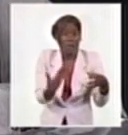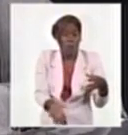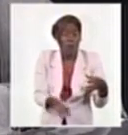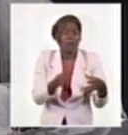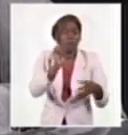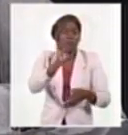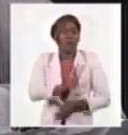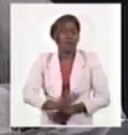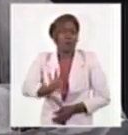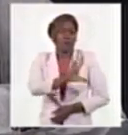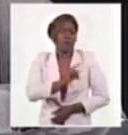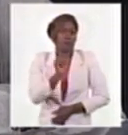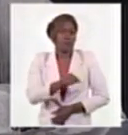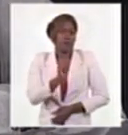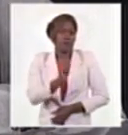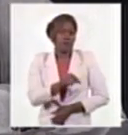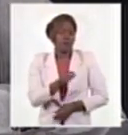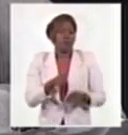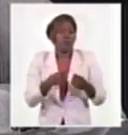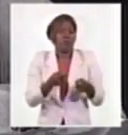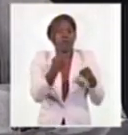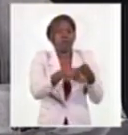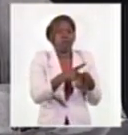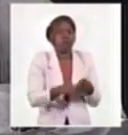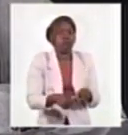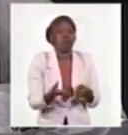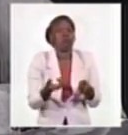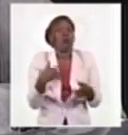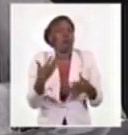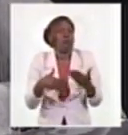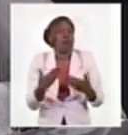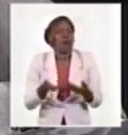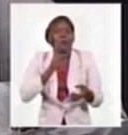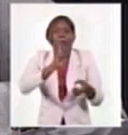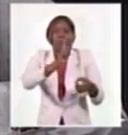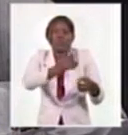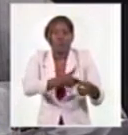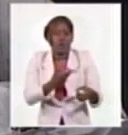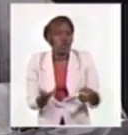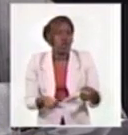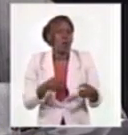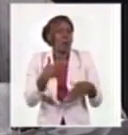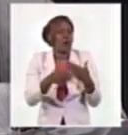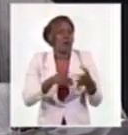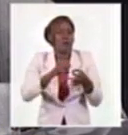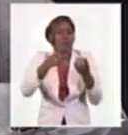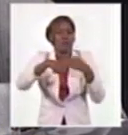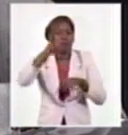que tienen con los abastecimientos de combustibles y desde luego